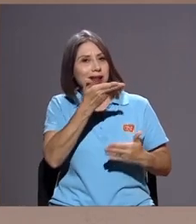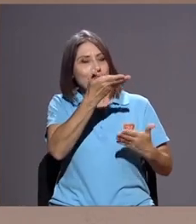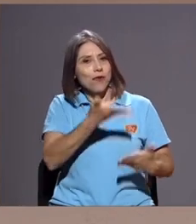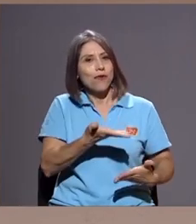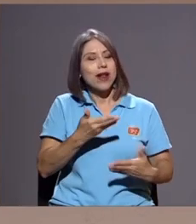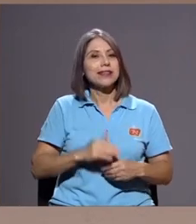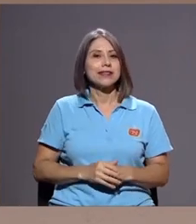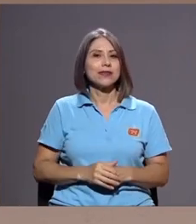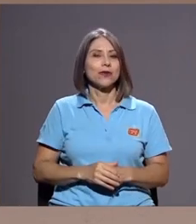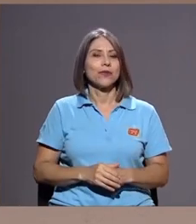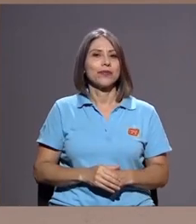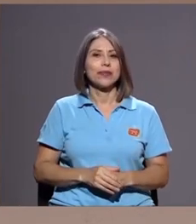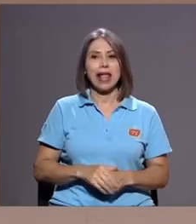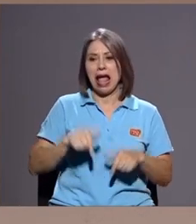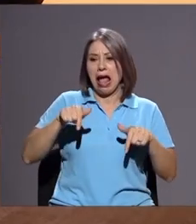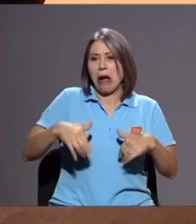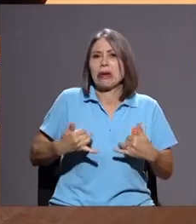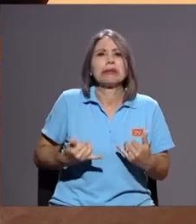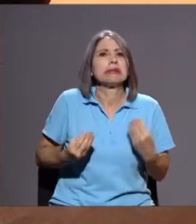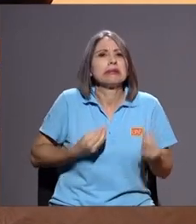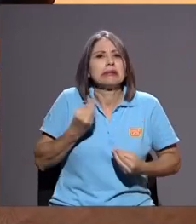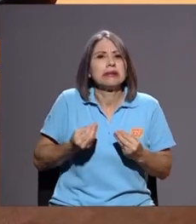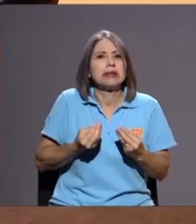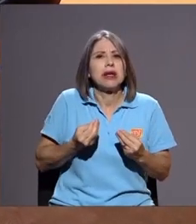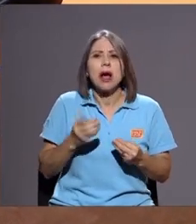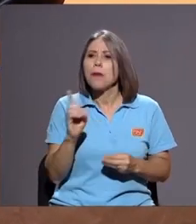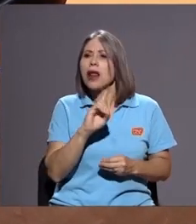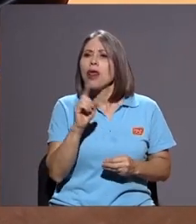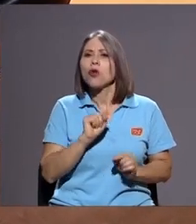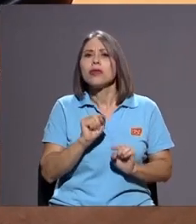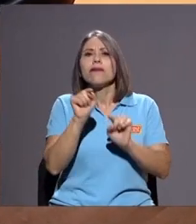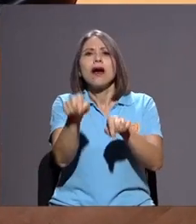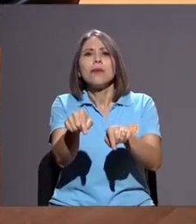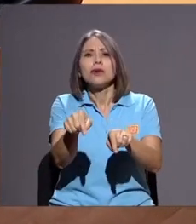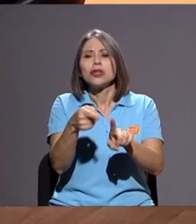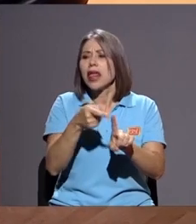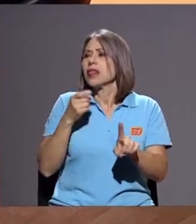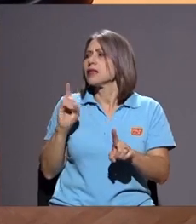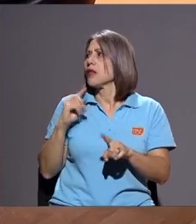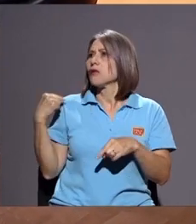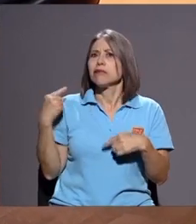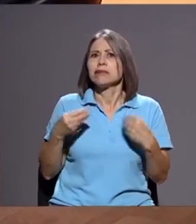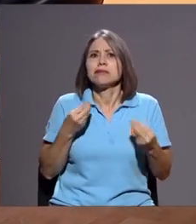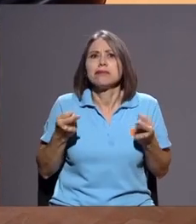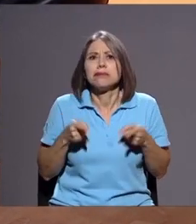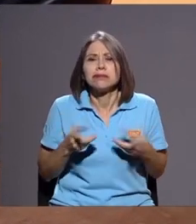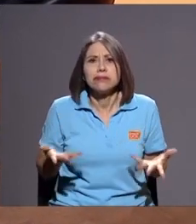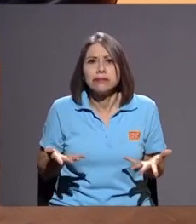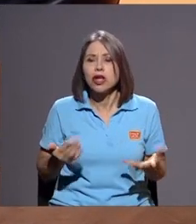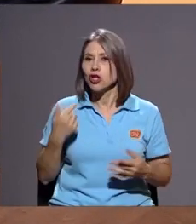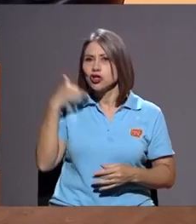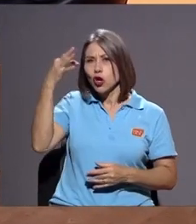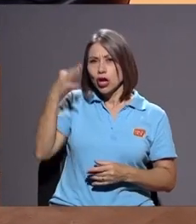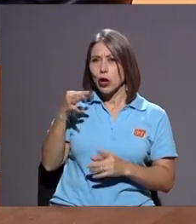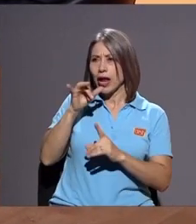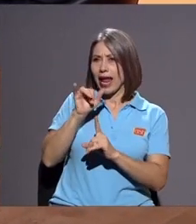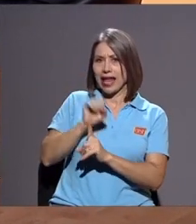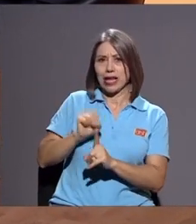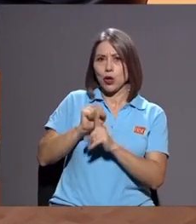donde estamos para dónde vamos de dónde venimos yo creo que estamos en una coyuntura complicada